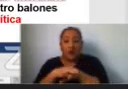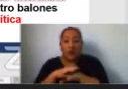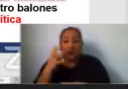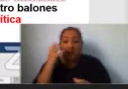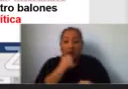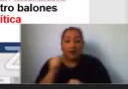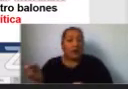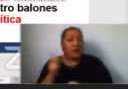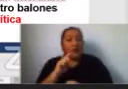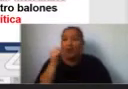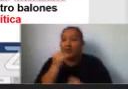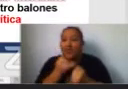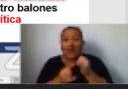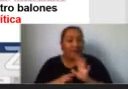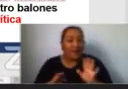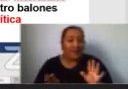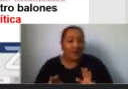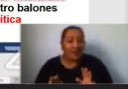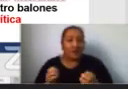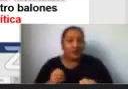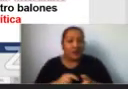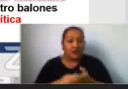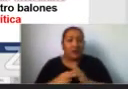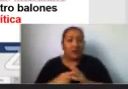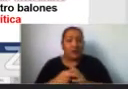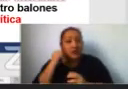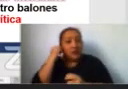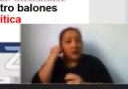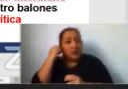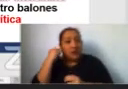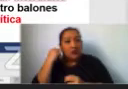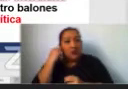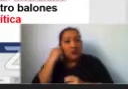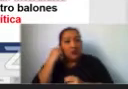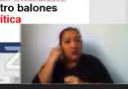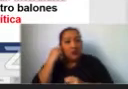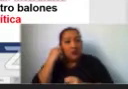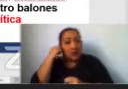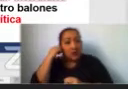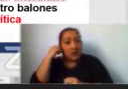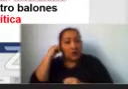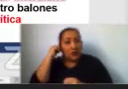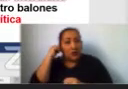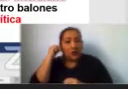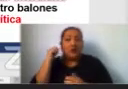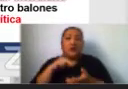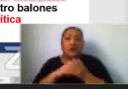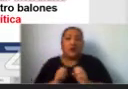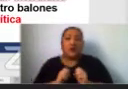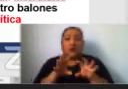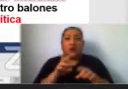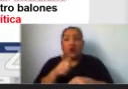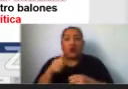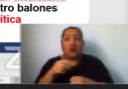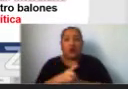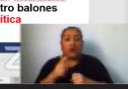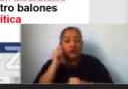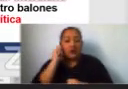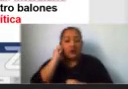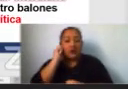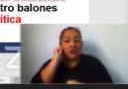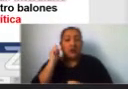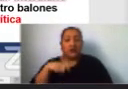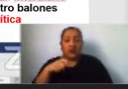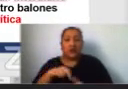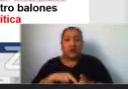terminado, dado que los contagios van en aumento y se está expandiendo a otros distritos, por lo que se requiere mantener el apoyo